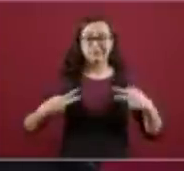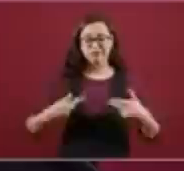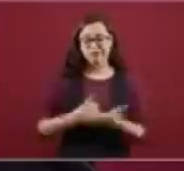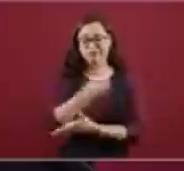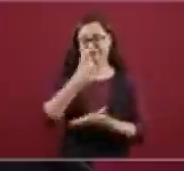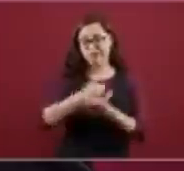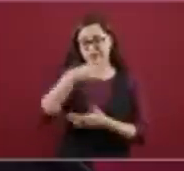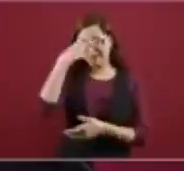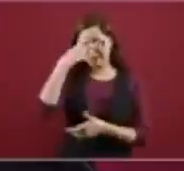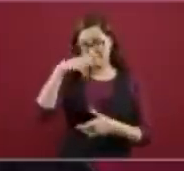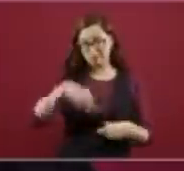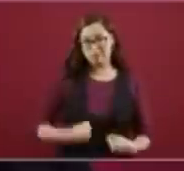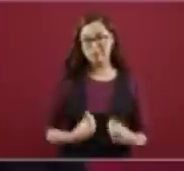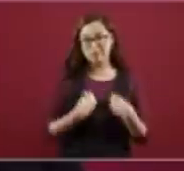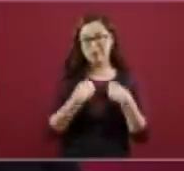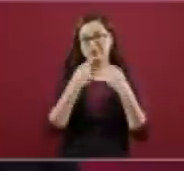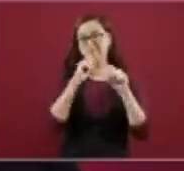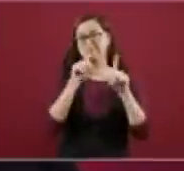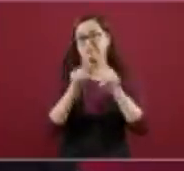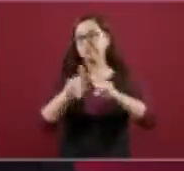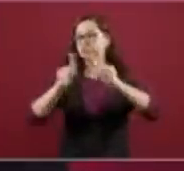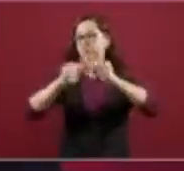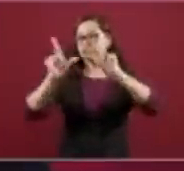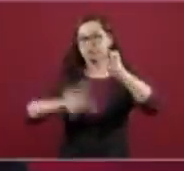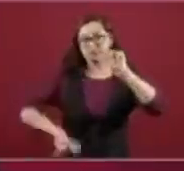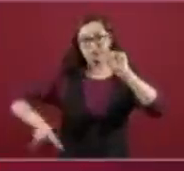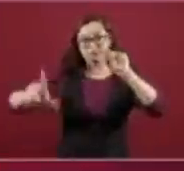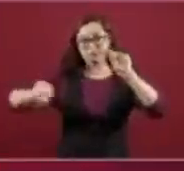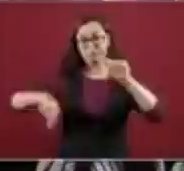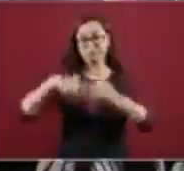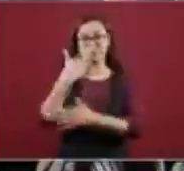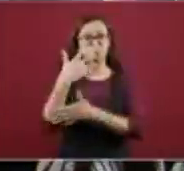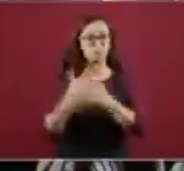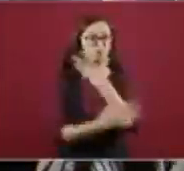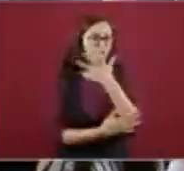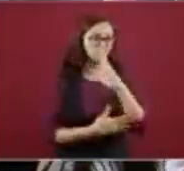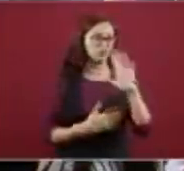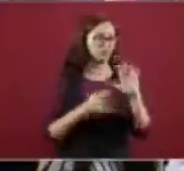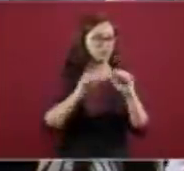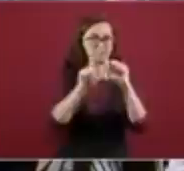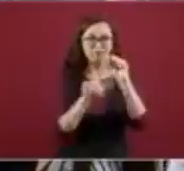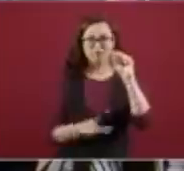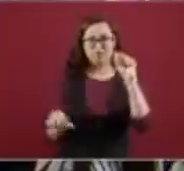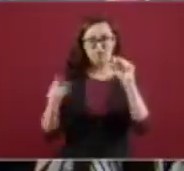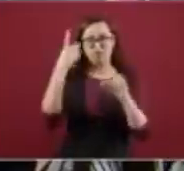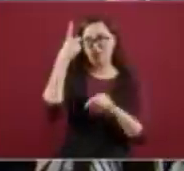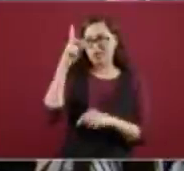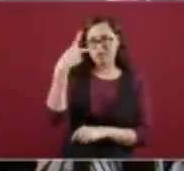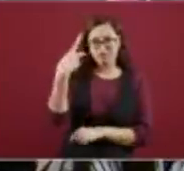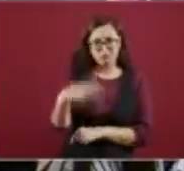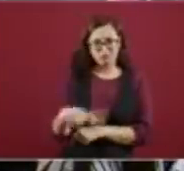porque pues el bosque es de todos los mexicanos.